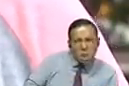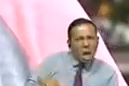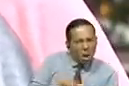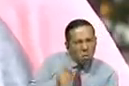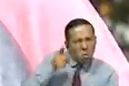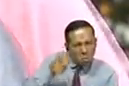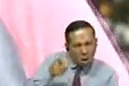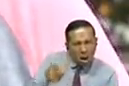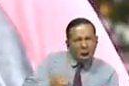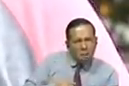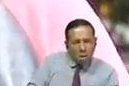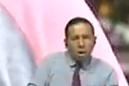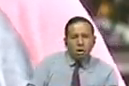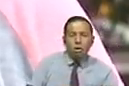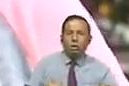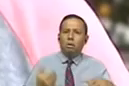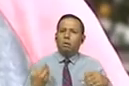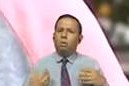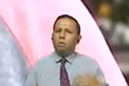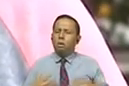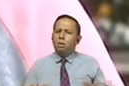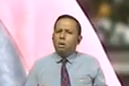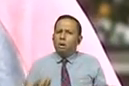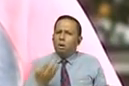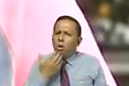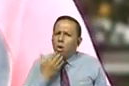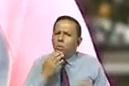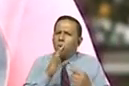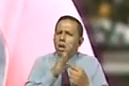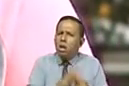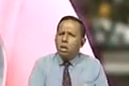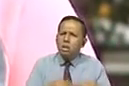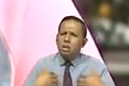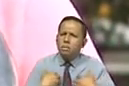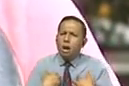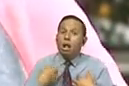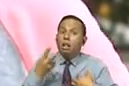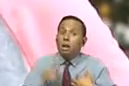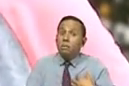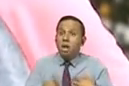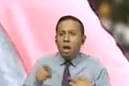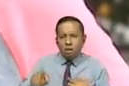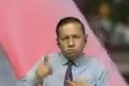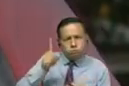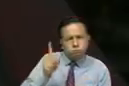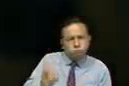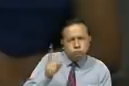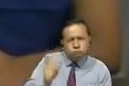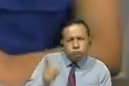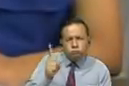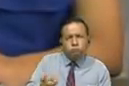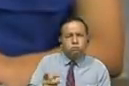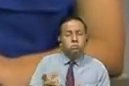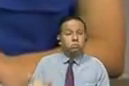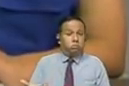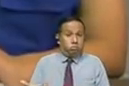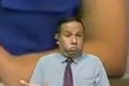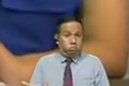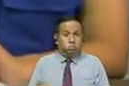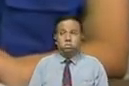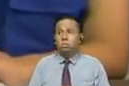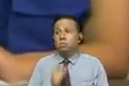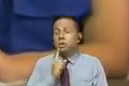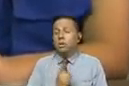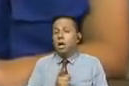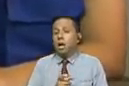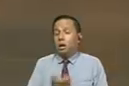el maltrato animal y además por la posible vinculación que habría con un tema de violencia de género. De su parte, autoridades